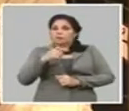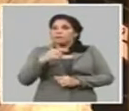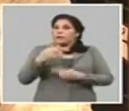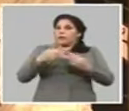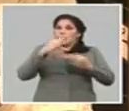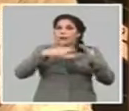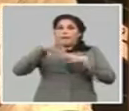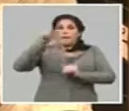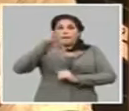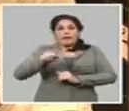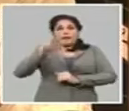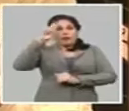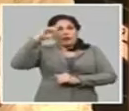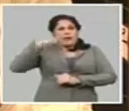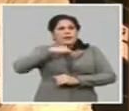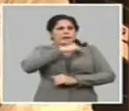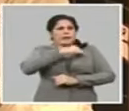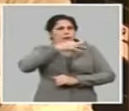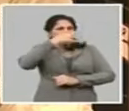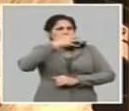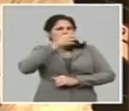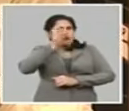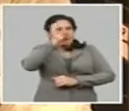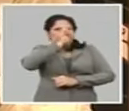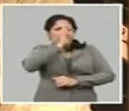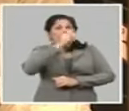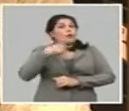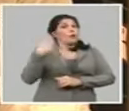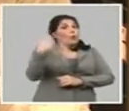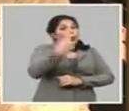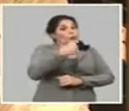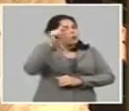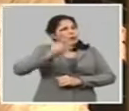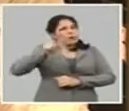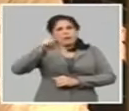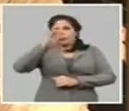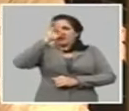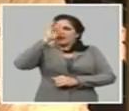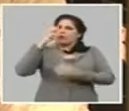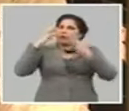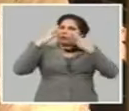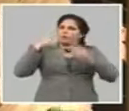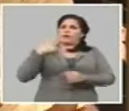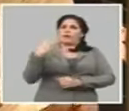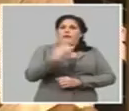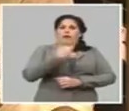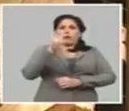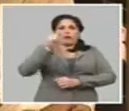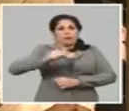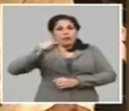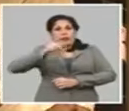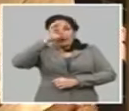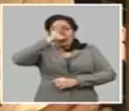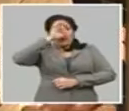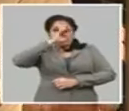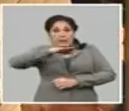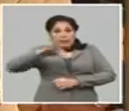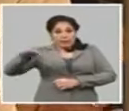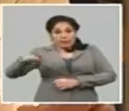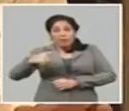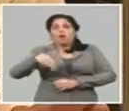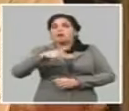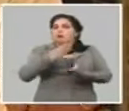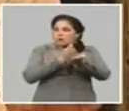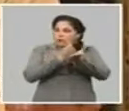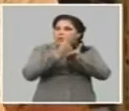hablando estos son de todos y de alguna manera todos tenemos que ver con este es que los círculos infantiles se